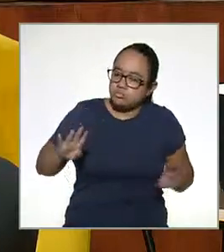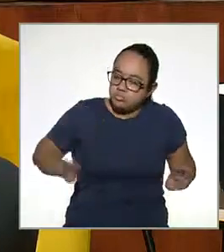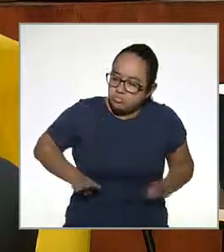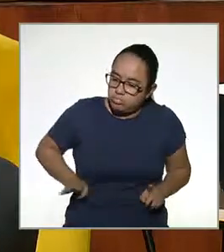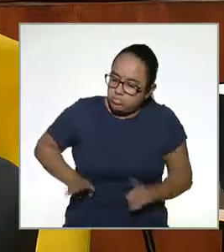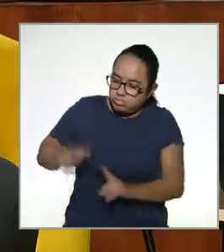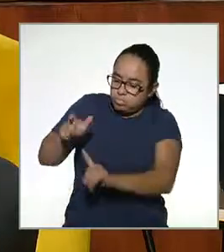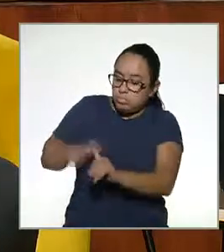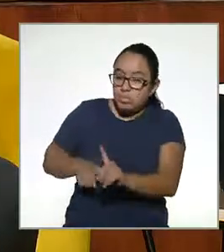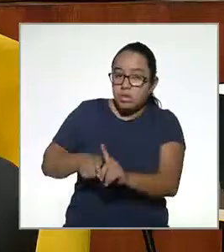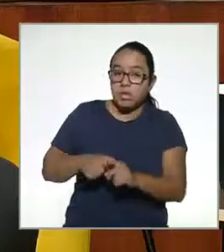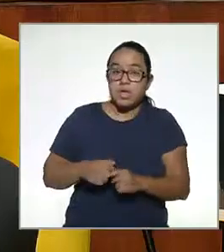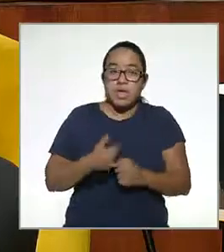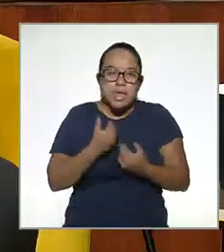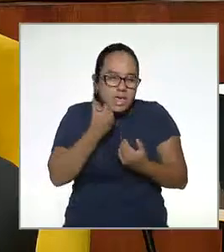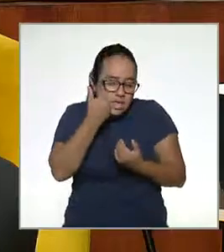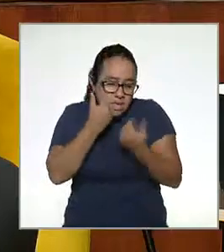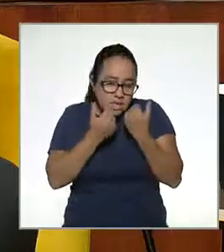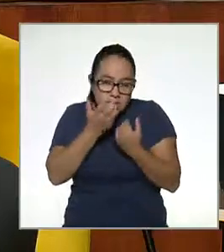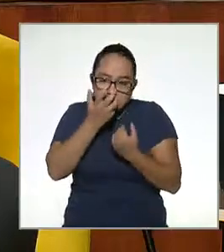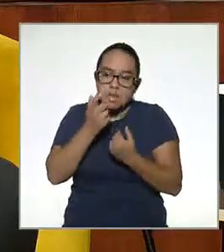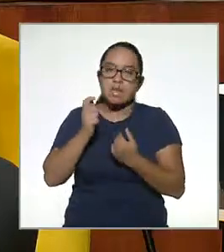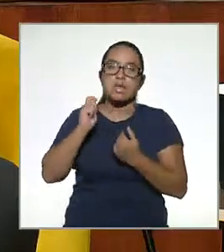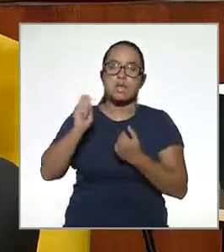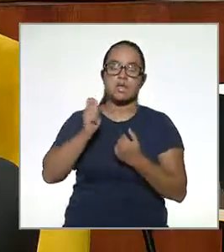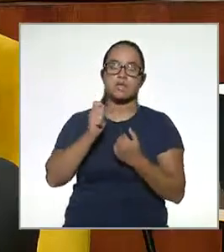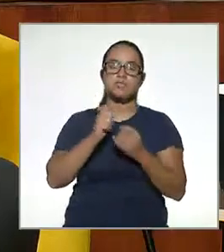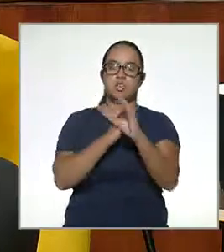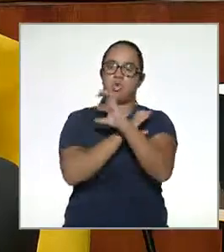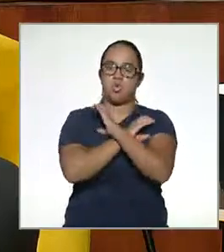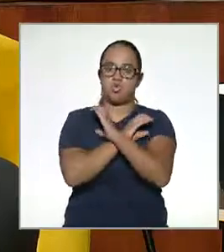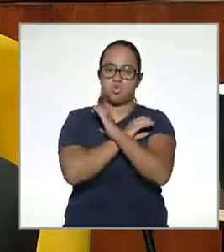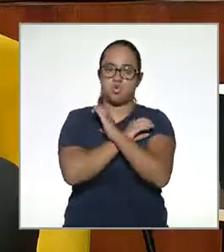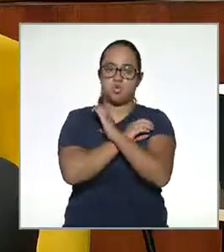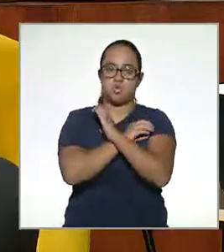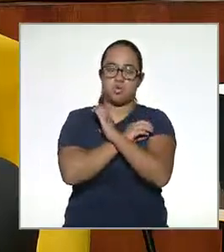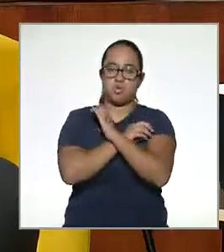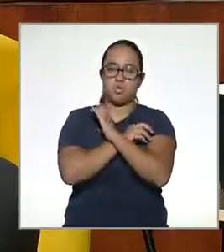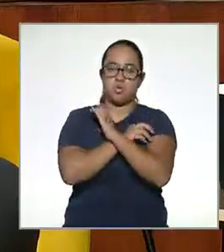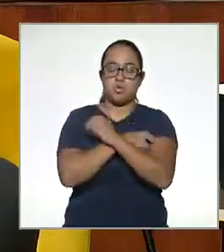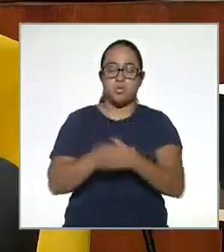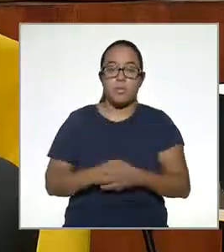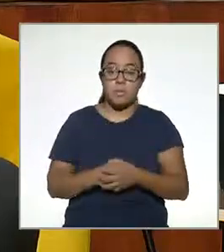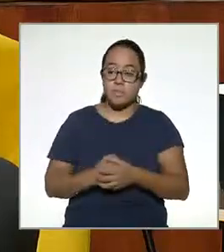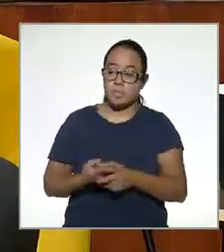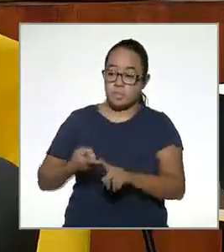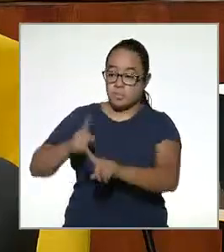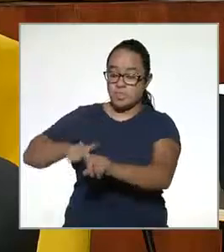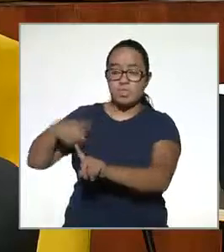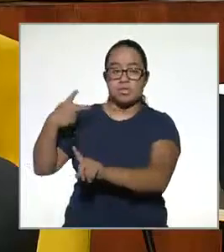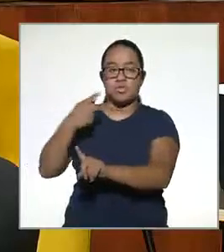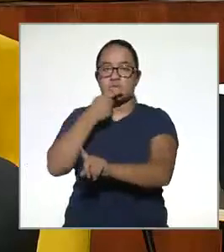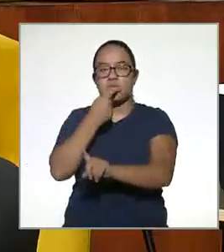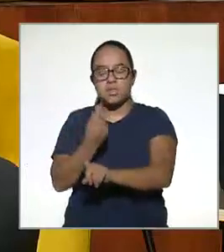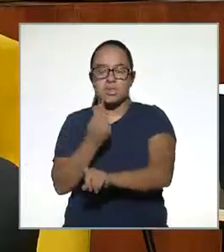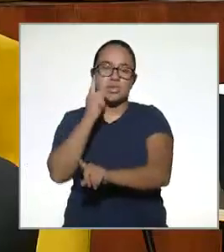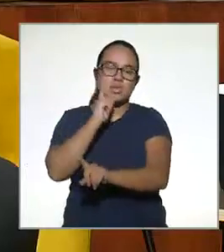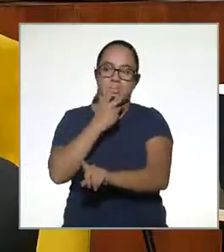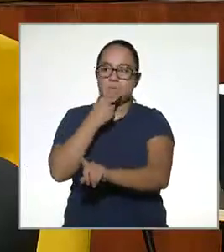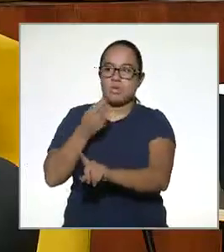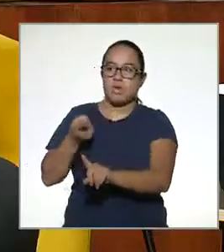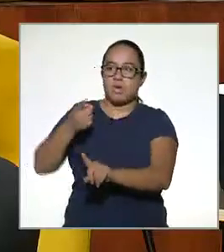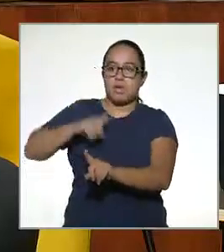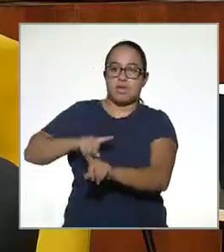y la timidez tiene que ver más bien con una actitud, que detrás de eso, detrás de un niño o una niña que está temiendo algo,